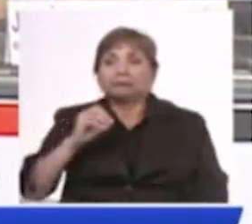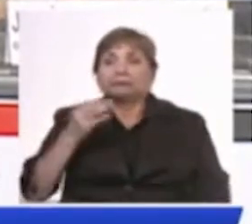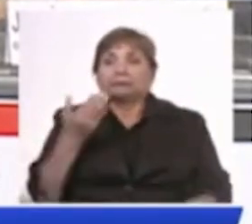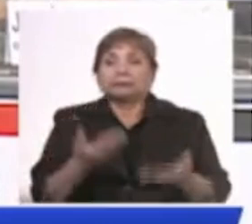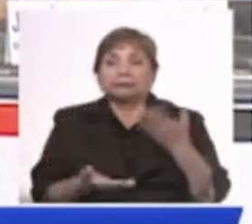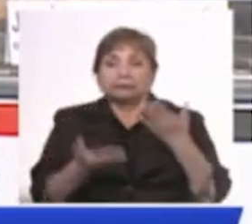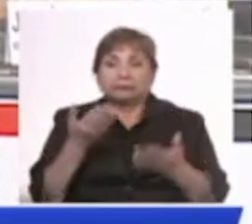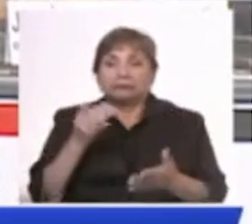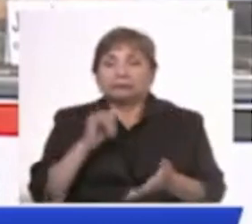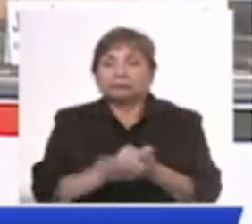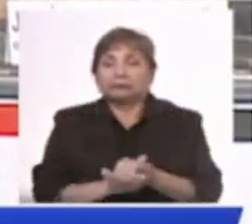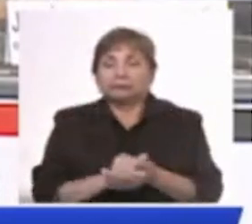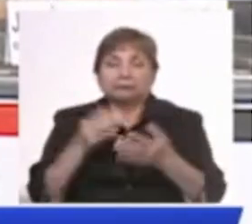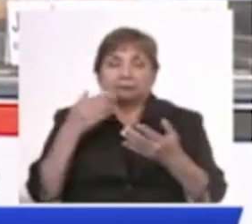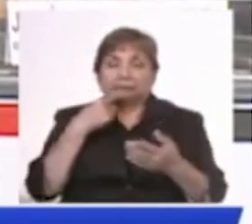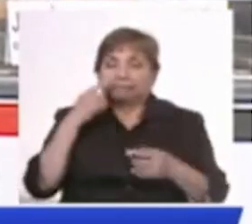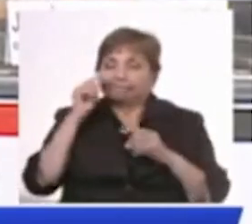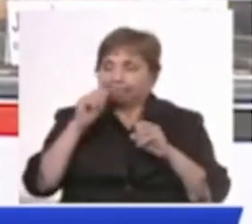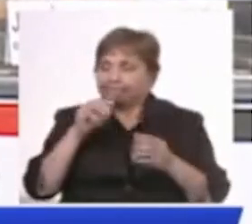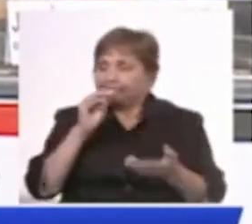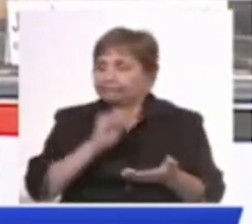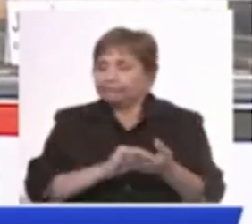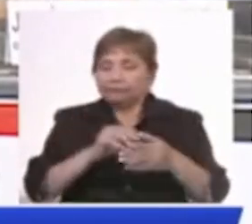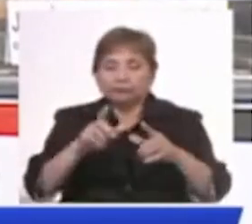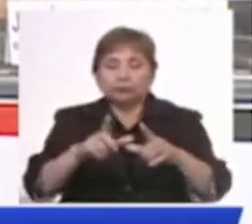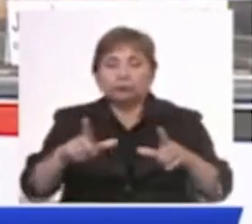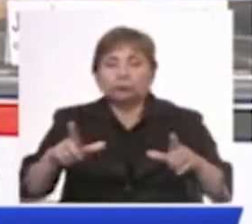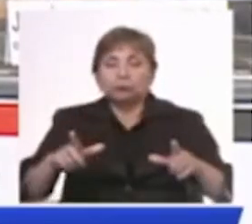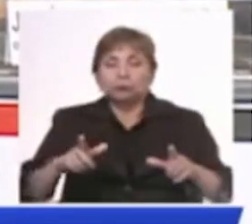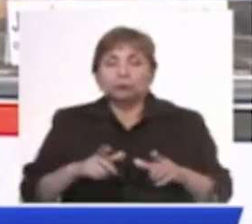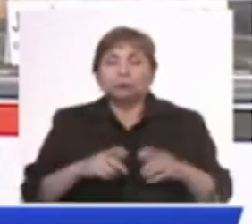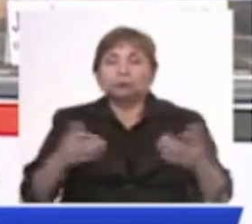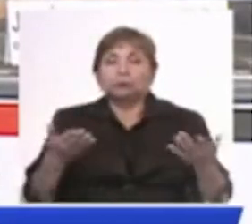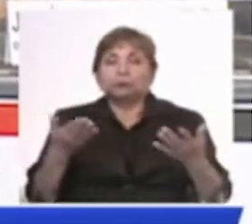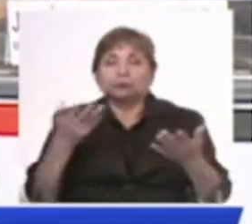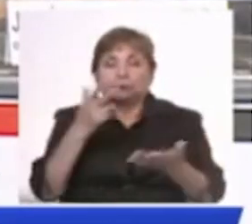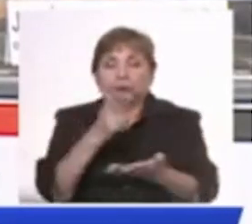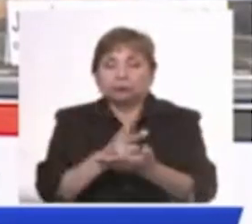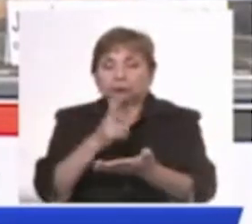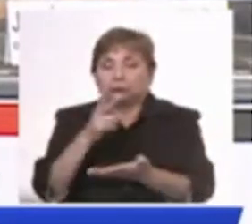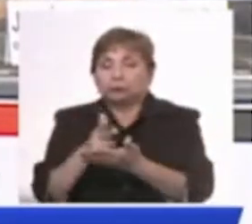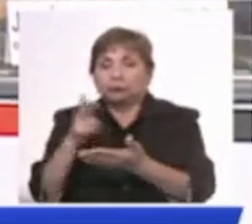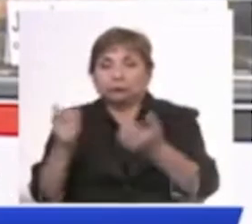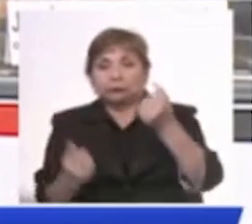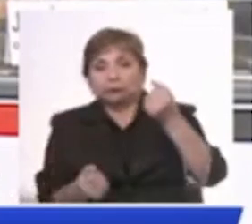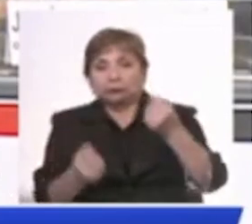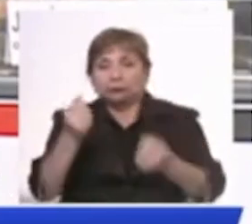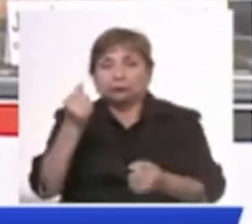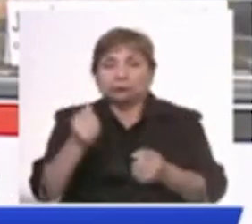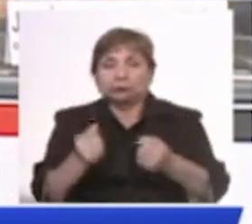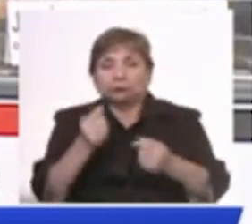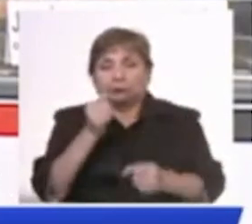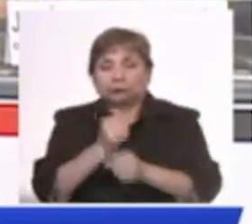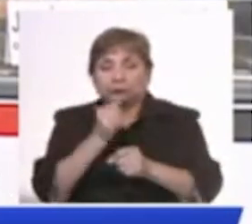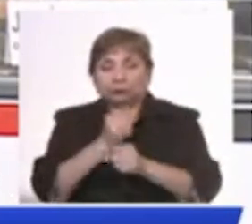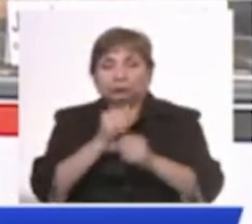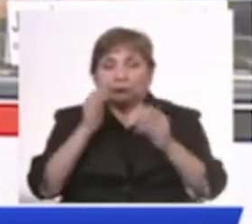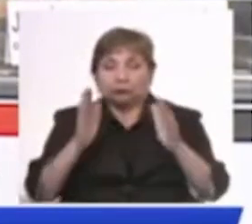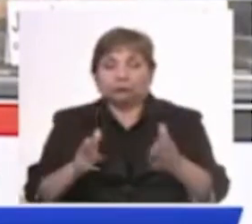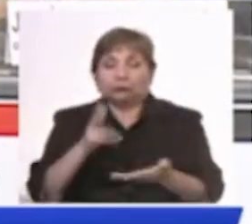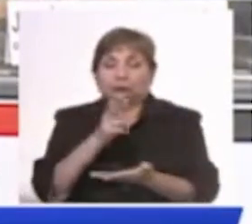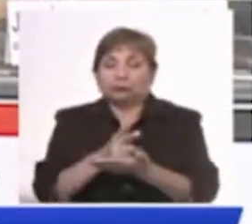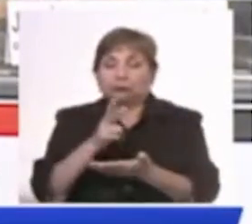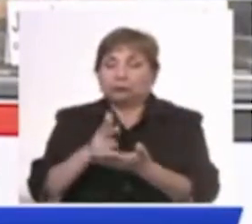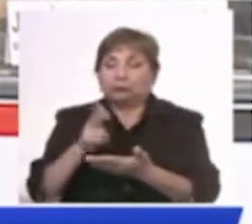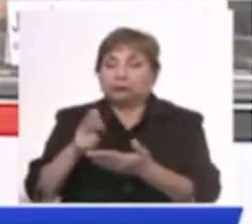y particularmente, como repito, en un lugar donde los vehículos de nuestros funcionarios,